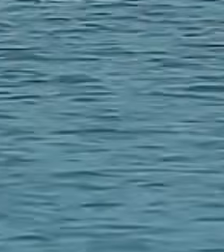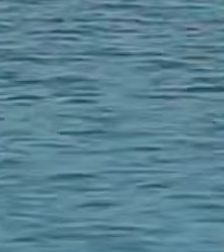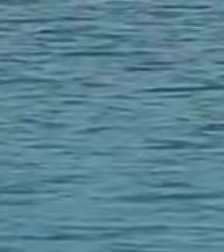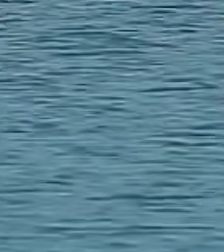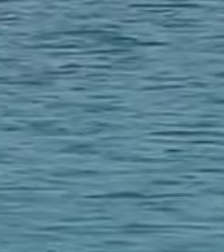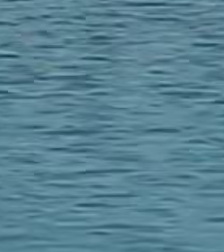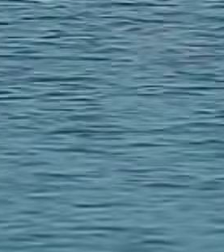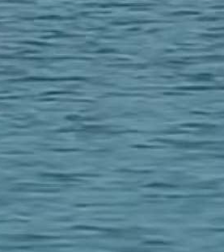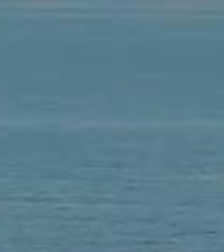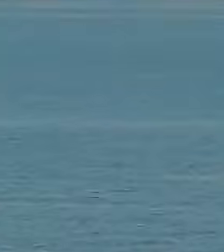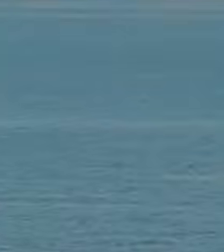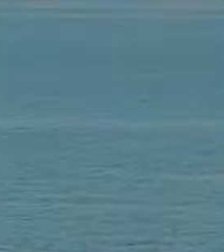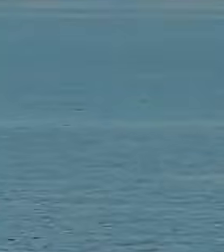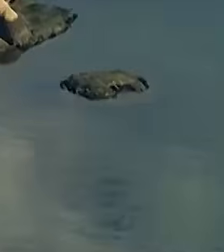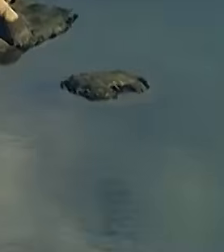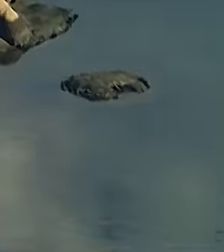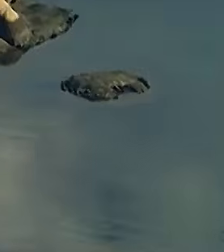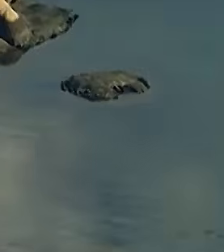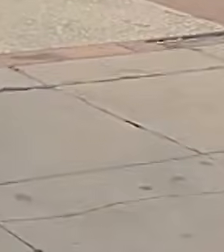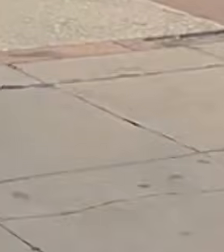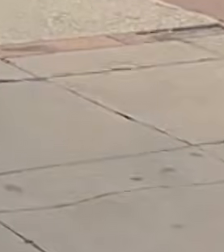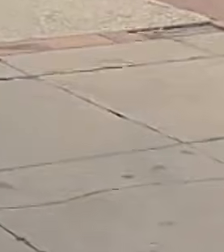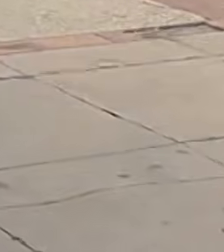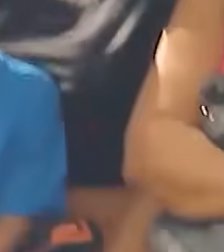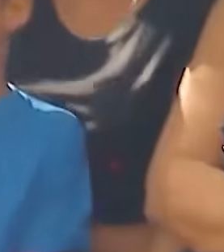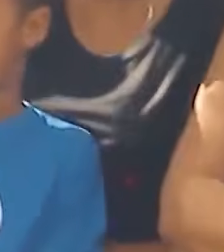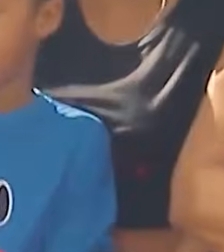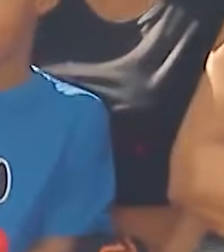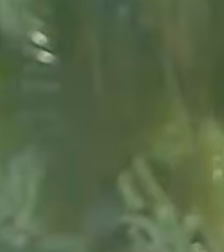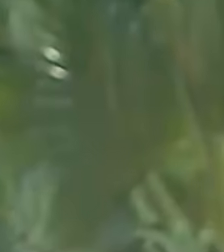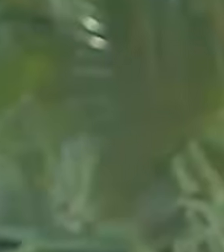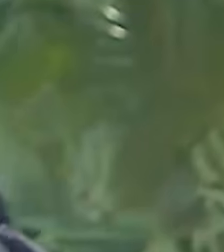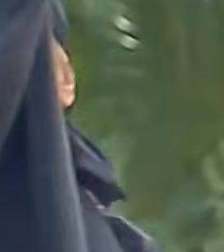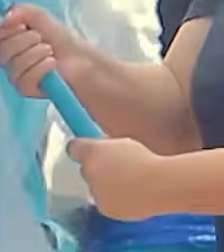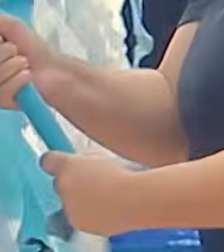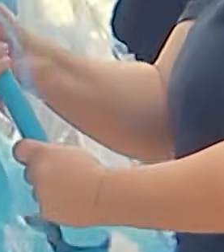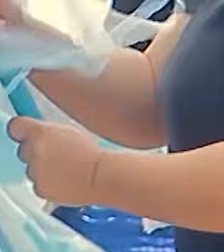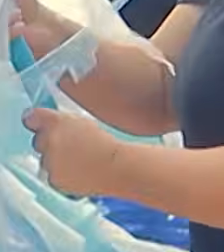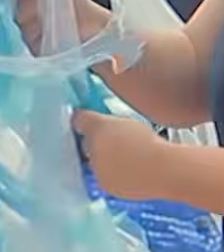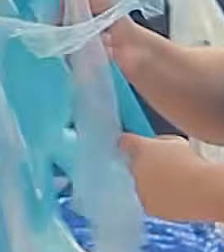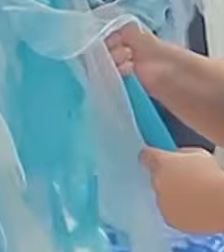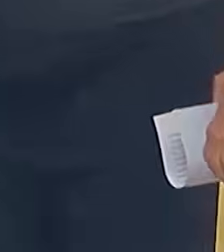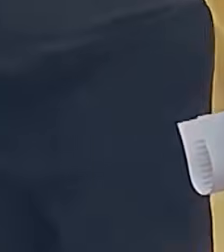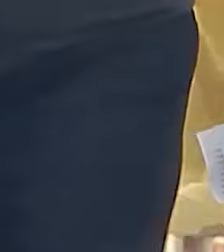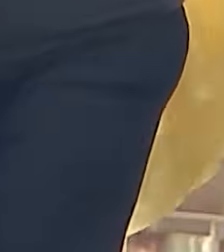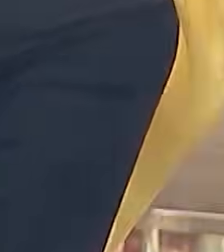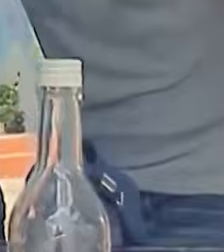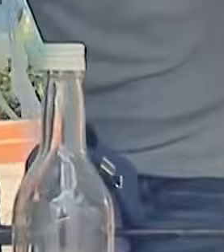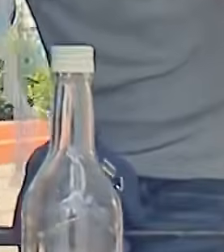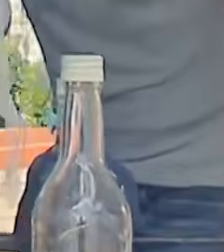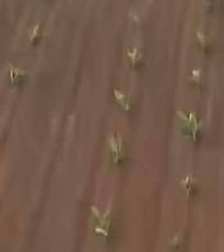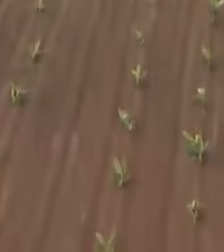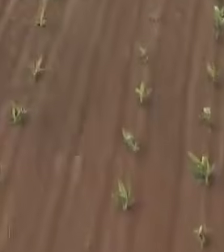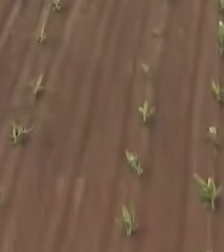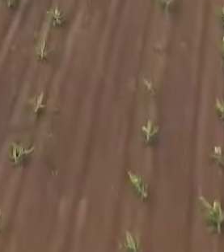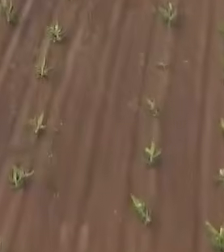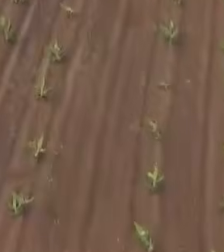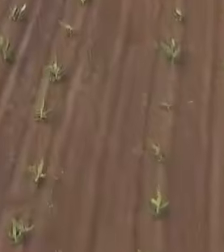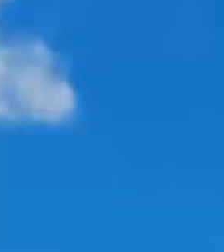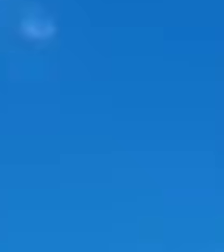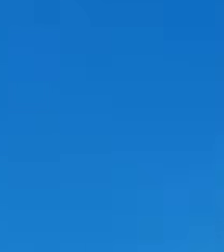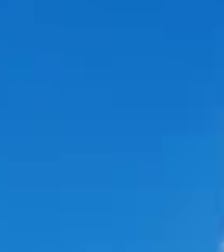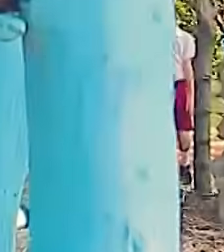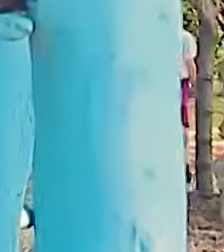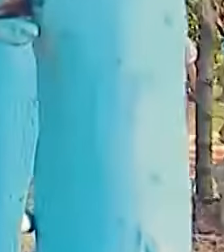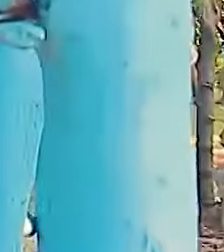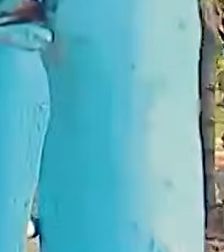salsa, me visto con puro sabor. Yo soy el tambor, yo soy Artemisa. Yo soy